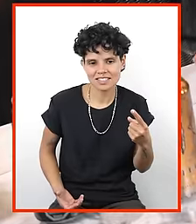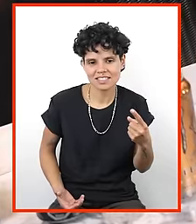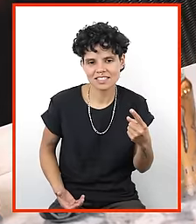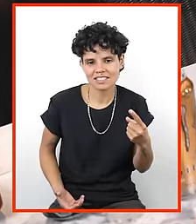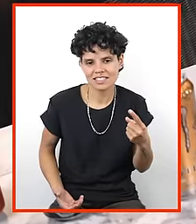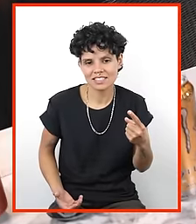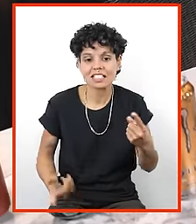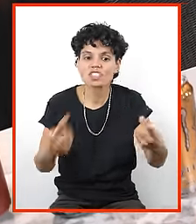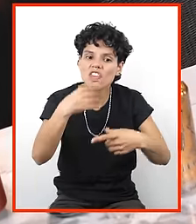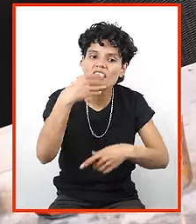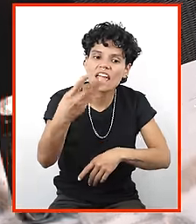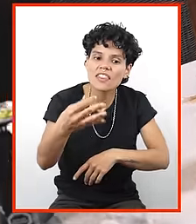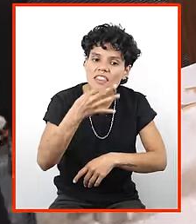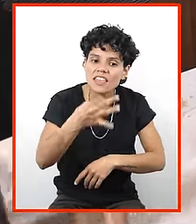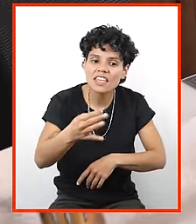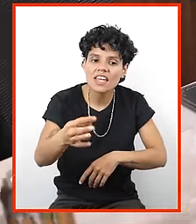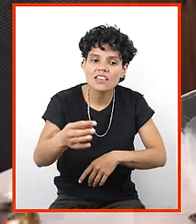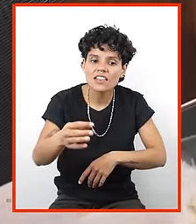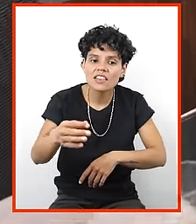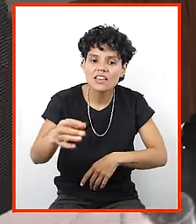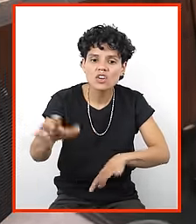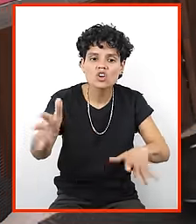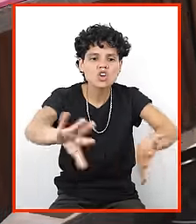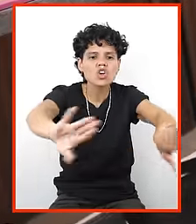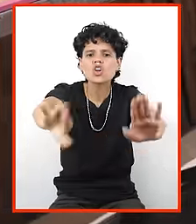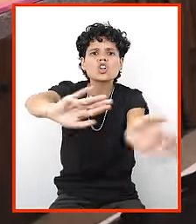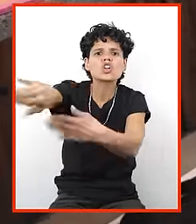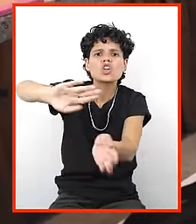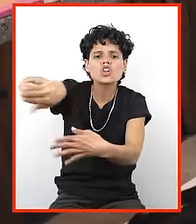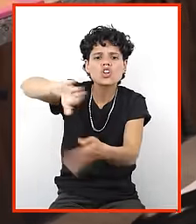¿no? Pero lo hiciste a propósito.